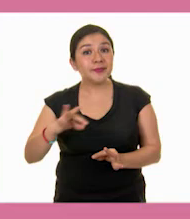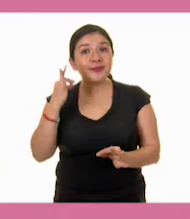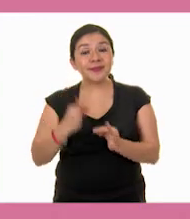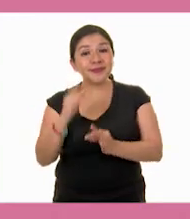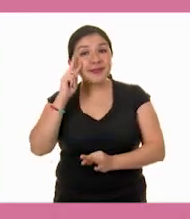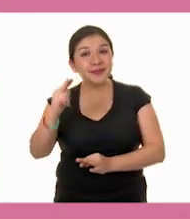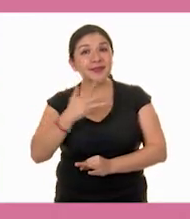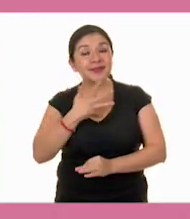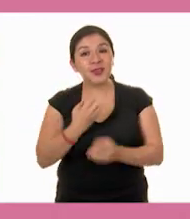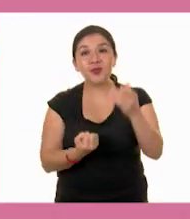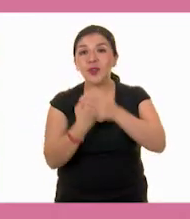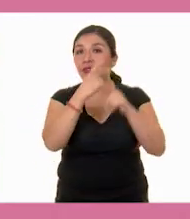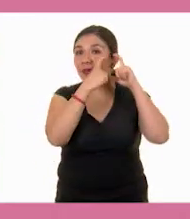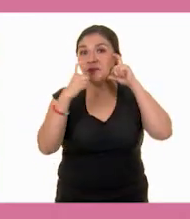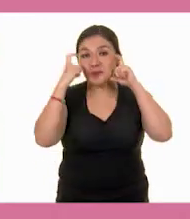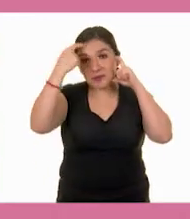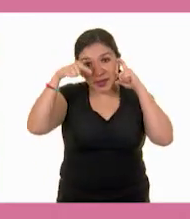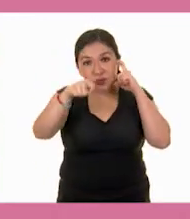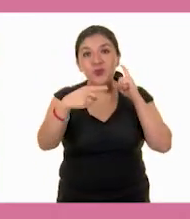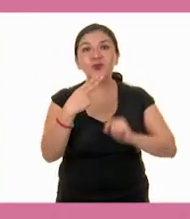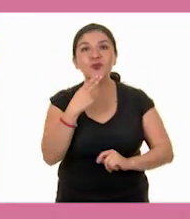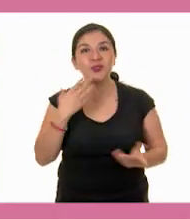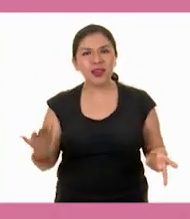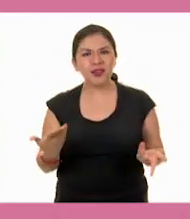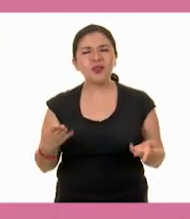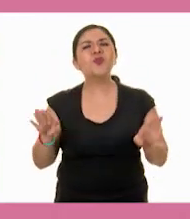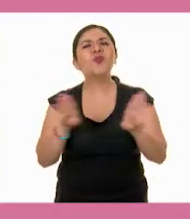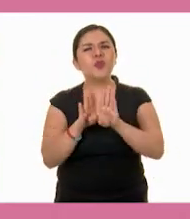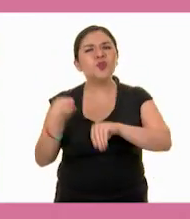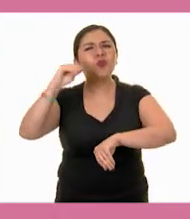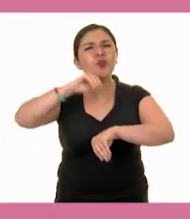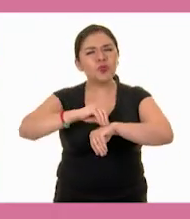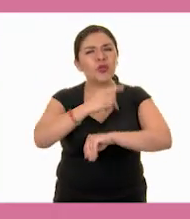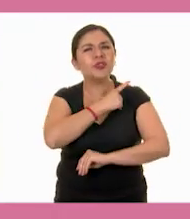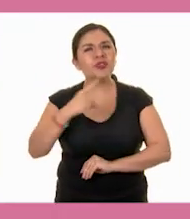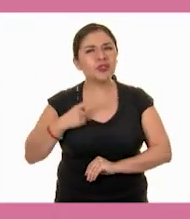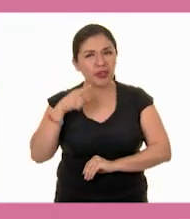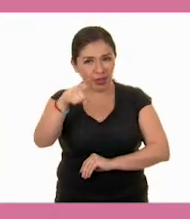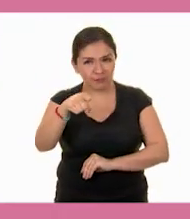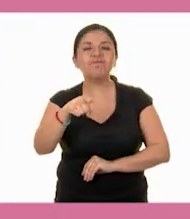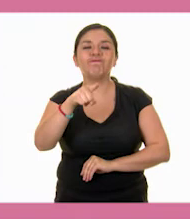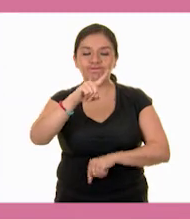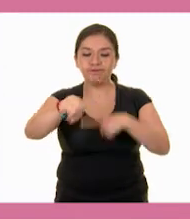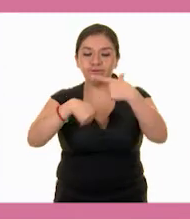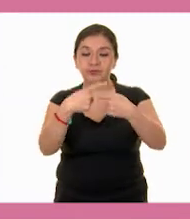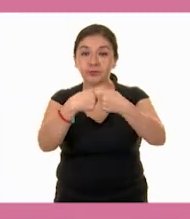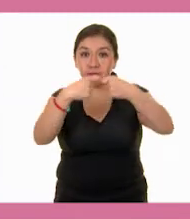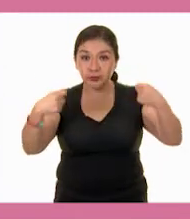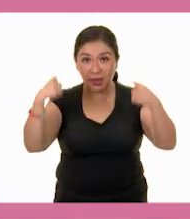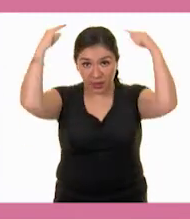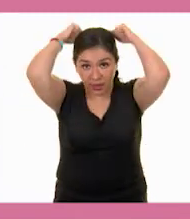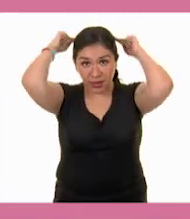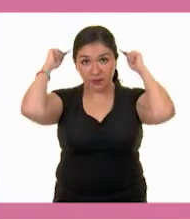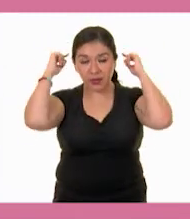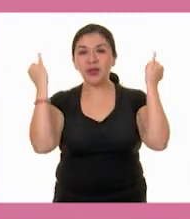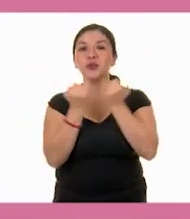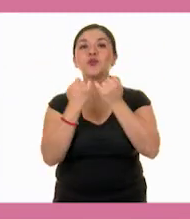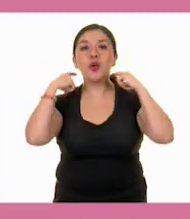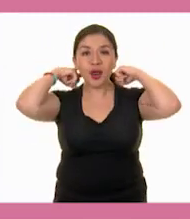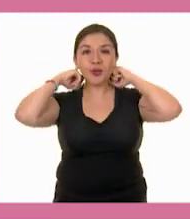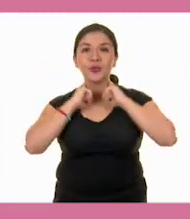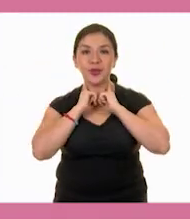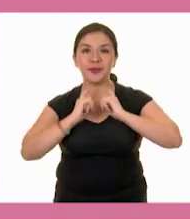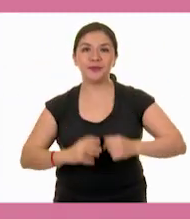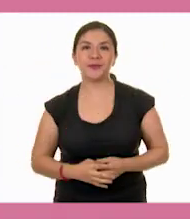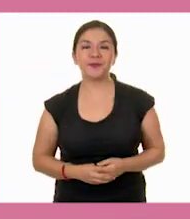¡Listo! Ya tienes un cubrebocas con 2 pares de cuerdas. Para colocártelo, deberás amarrar las cuerdas